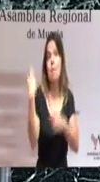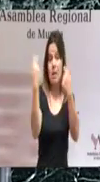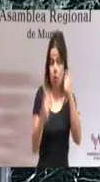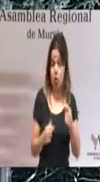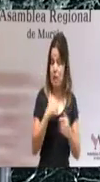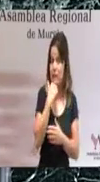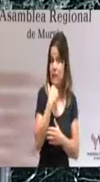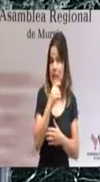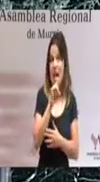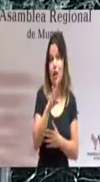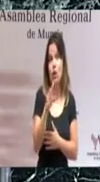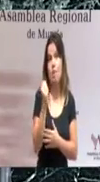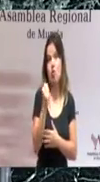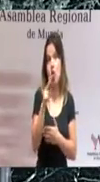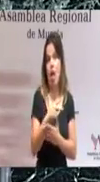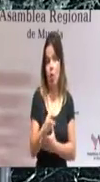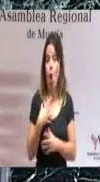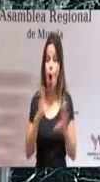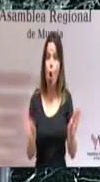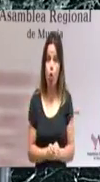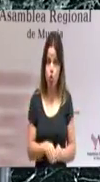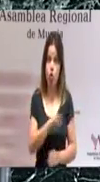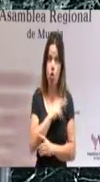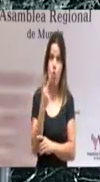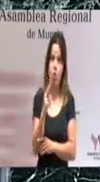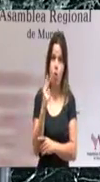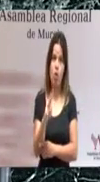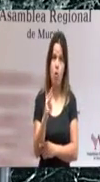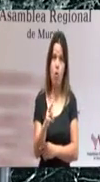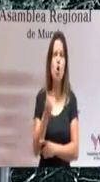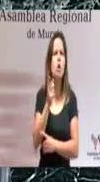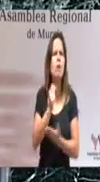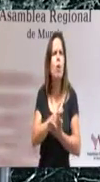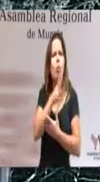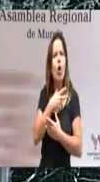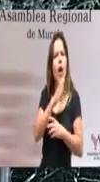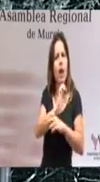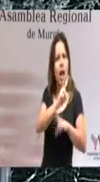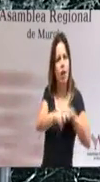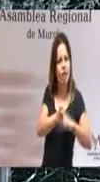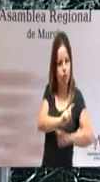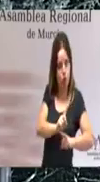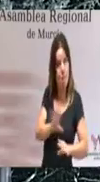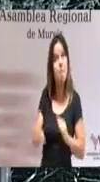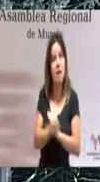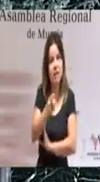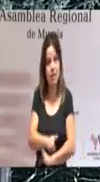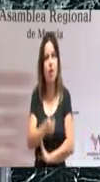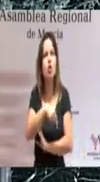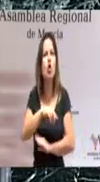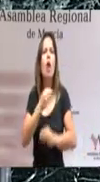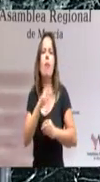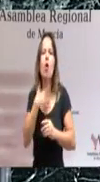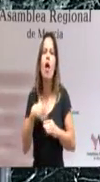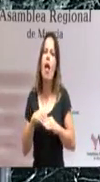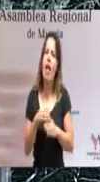acerca a los 14 millones de euros. Conclusión, señor Uralguru, no solo apostamos por las renovables, sino que además lo hacemos por la